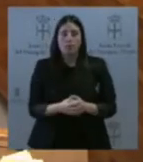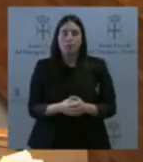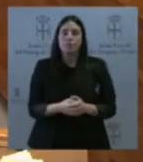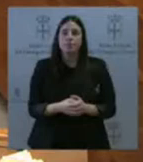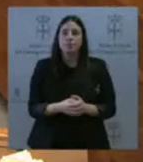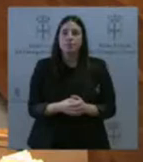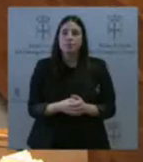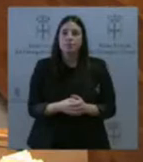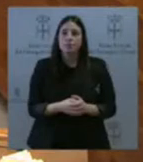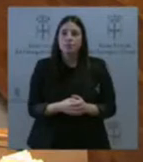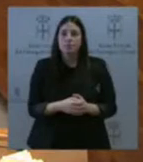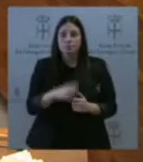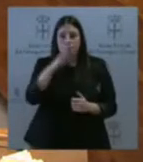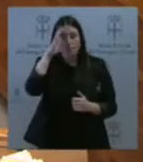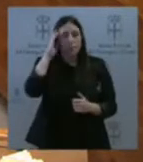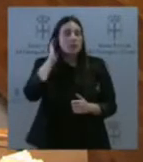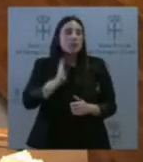Señora consejera, tiene la palabra.